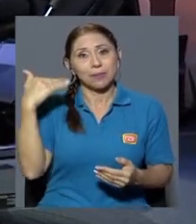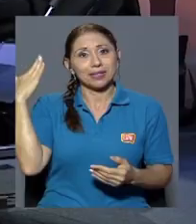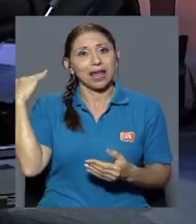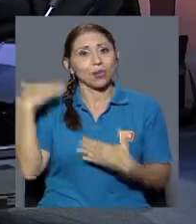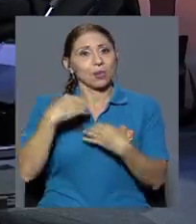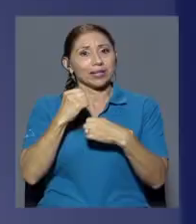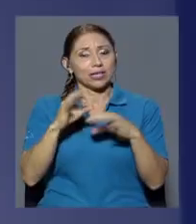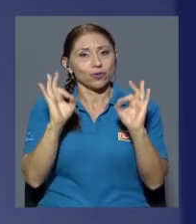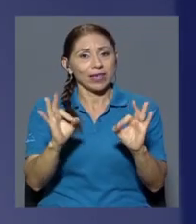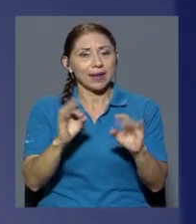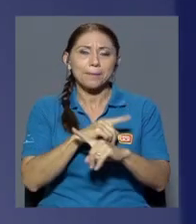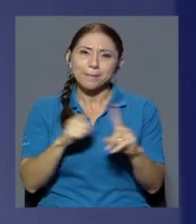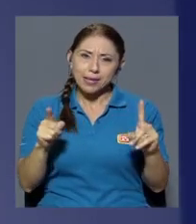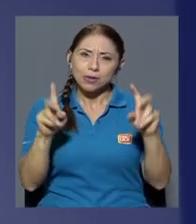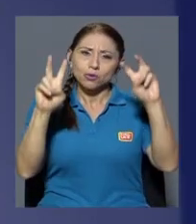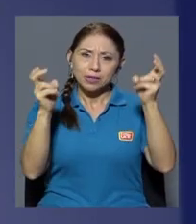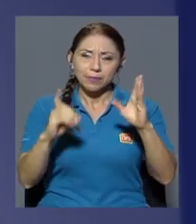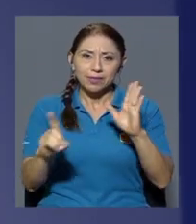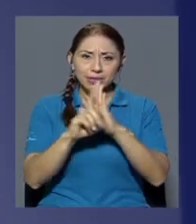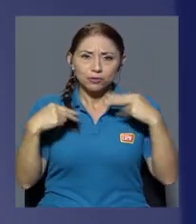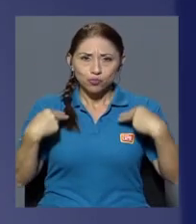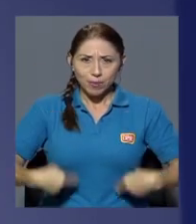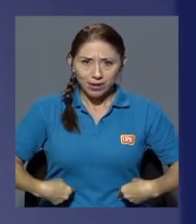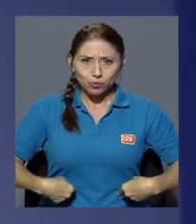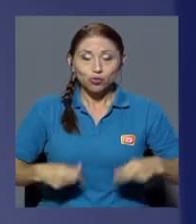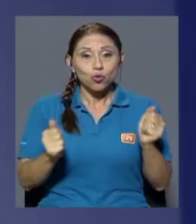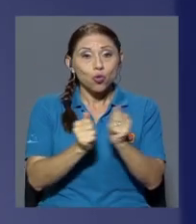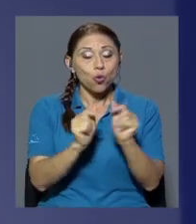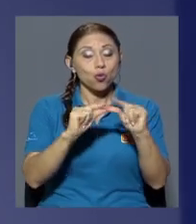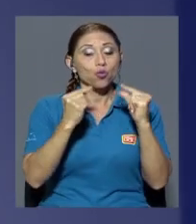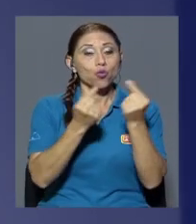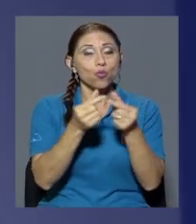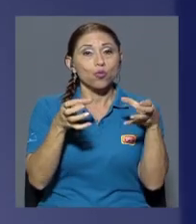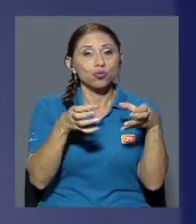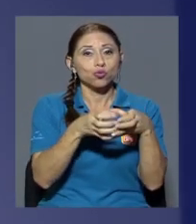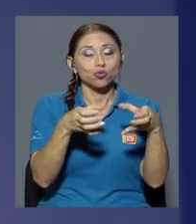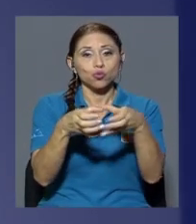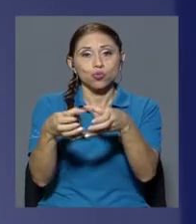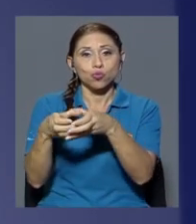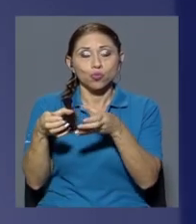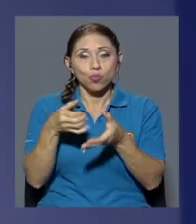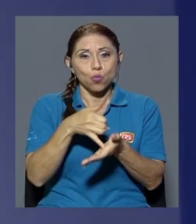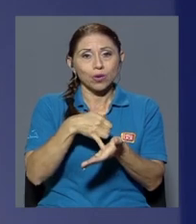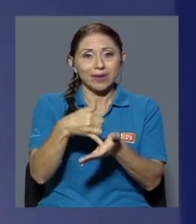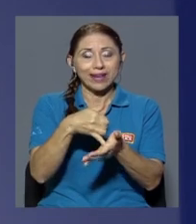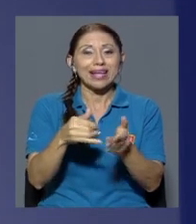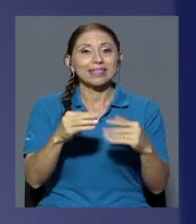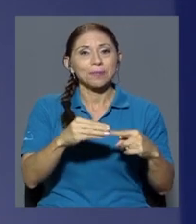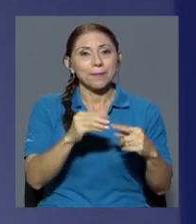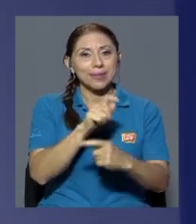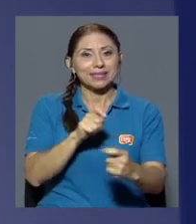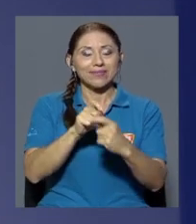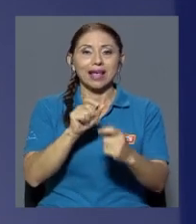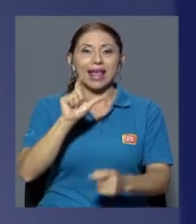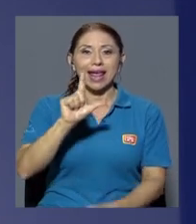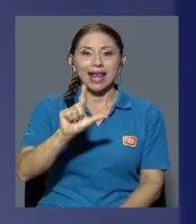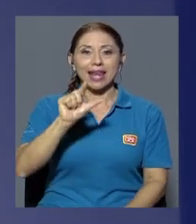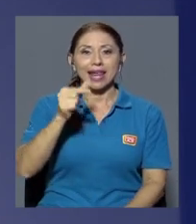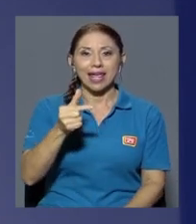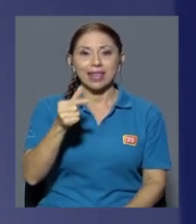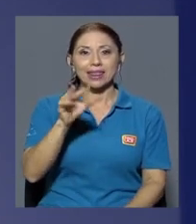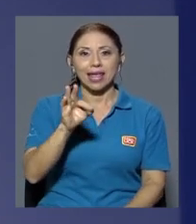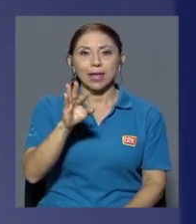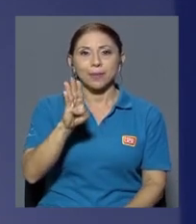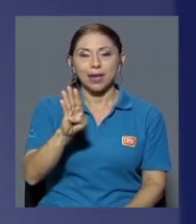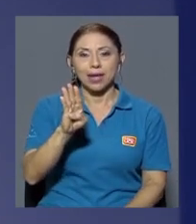cosas en marco de los derechos humanos en los grupos vulnerables específicamente con el gt que más